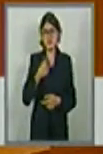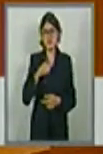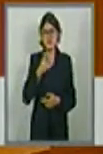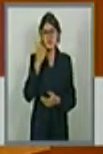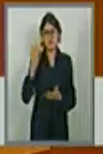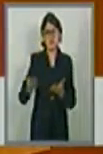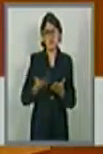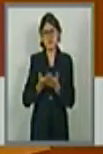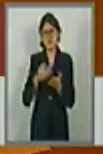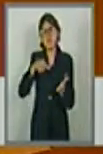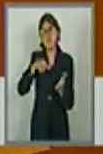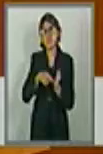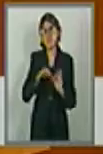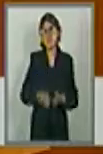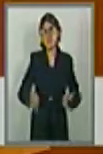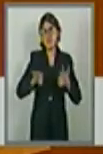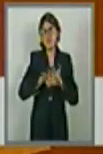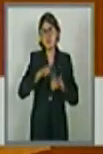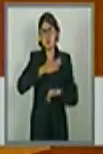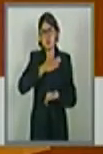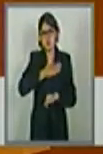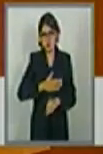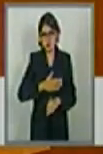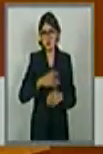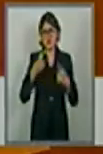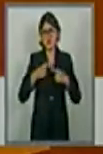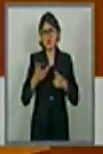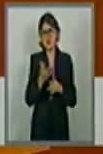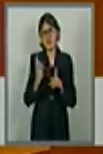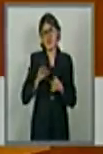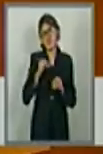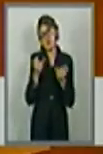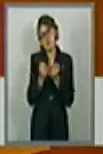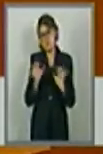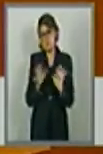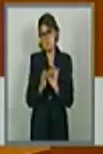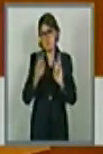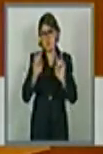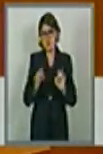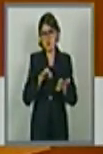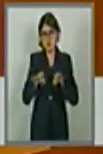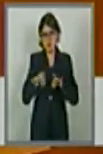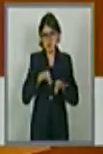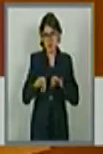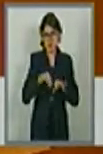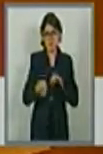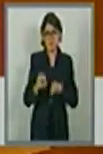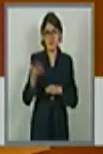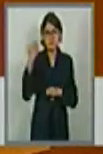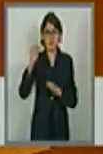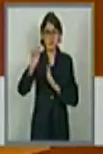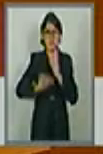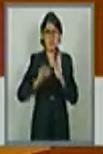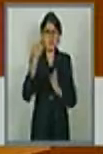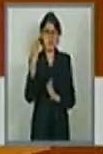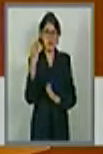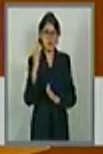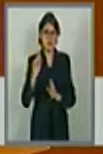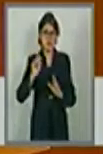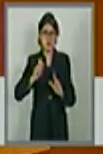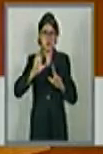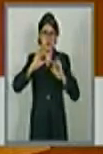la mesa un tema fundamental de justicia social y laboral. El pasado mes de febrero, la Junta Federal